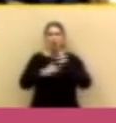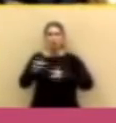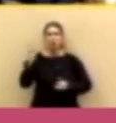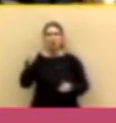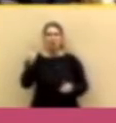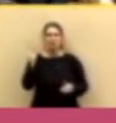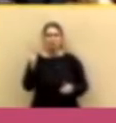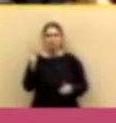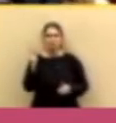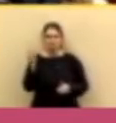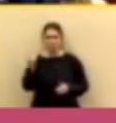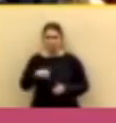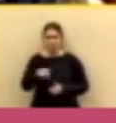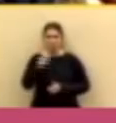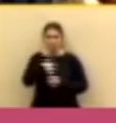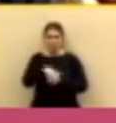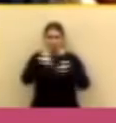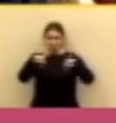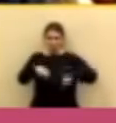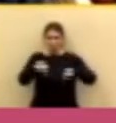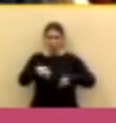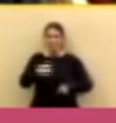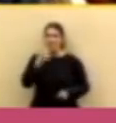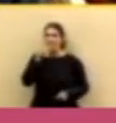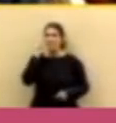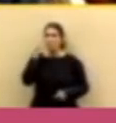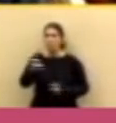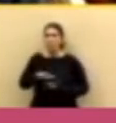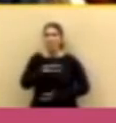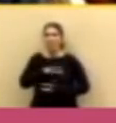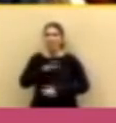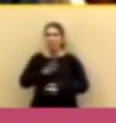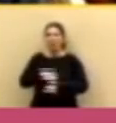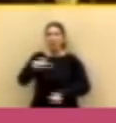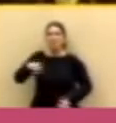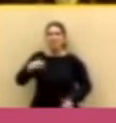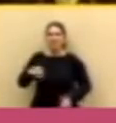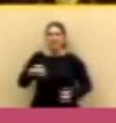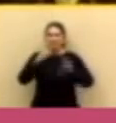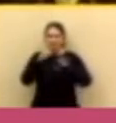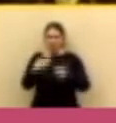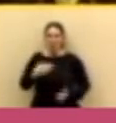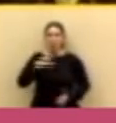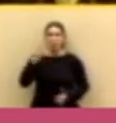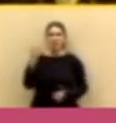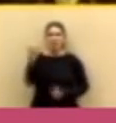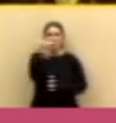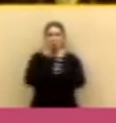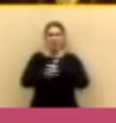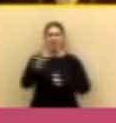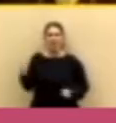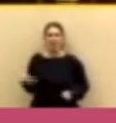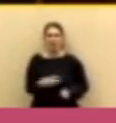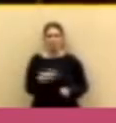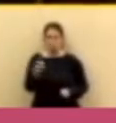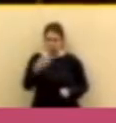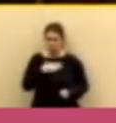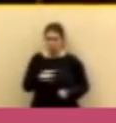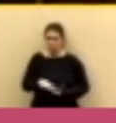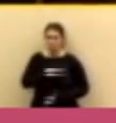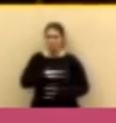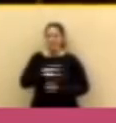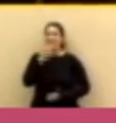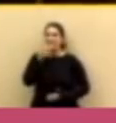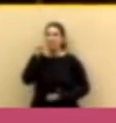alcaldías, etcétera, a mí me parece que ha sido un mal día para la política española de alternativa al socialismo.